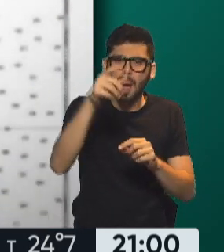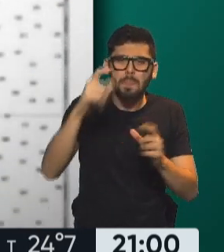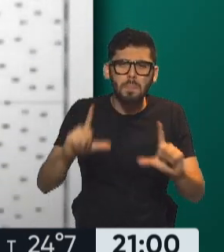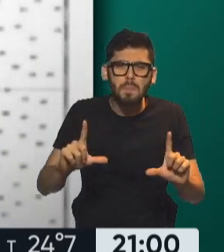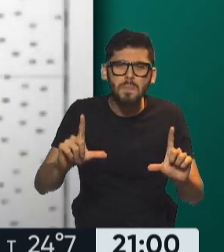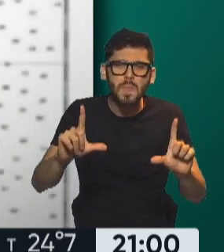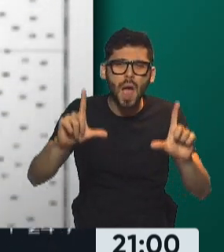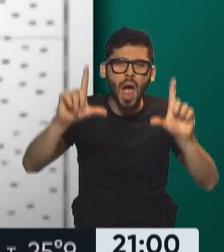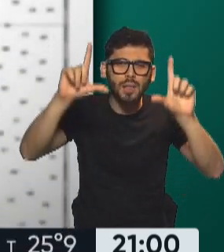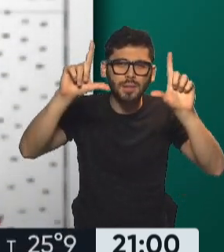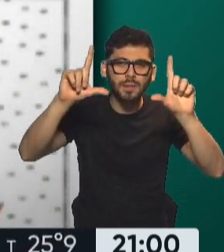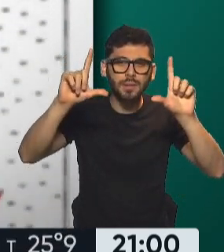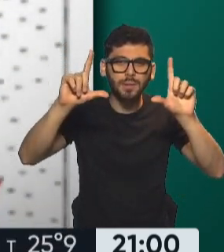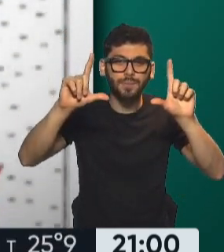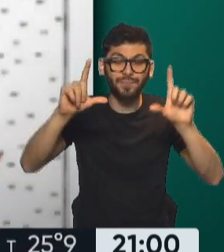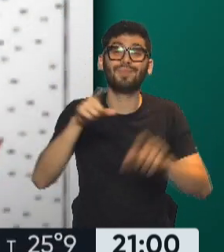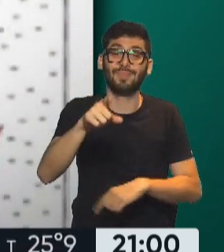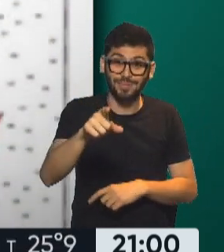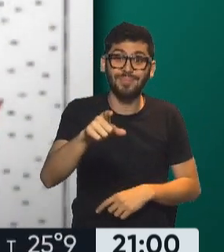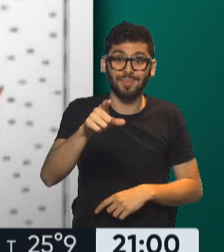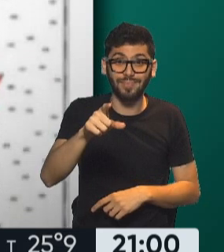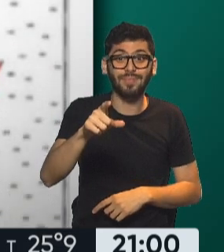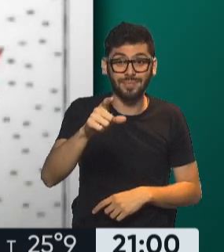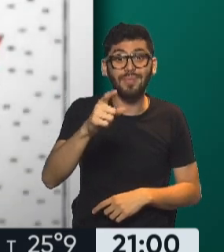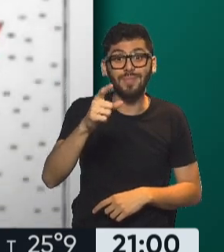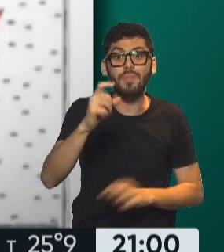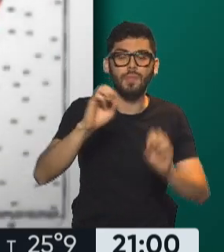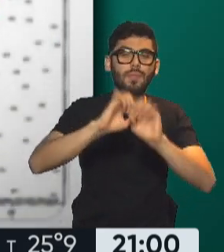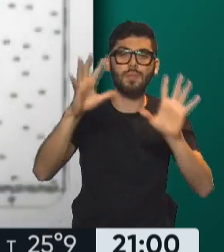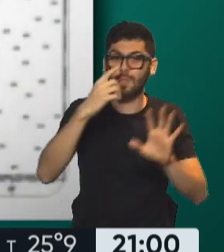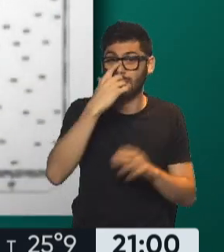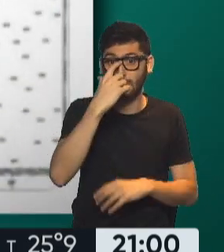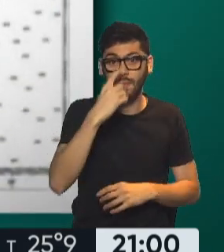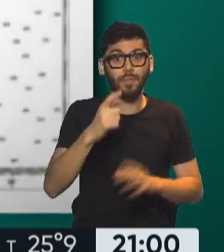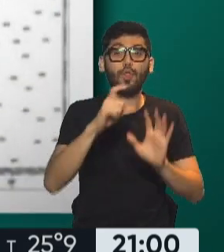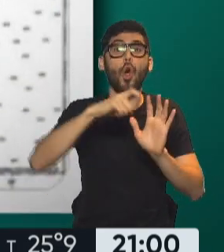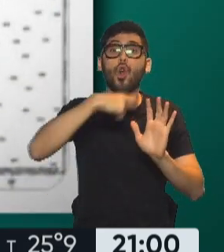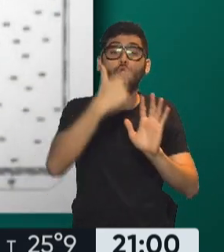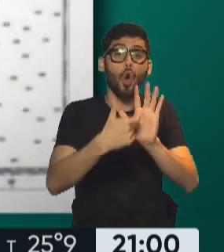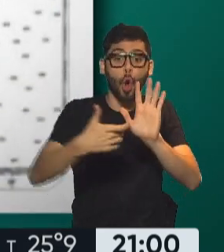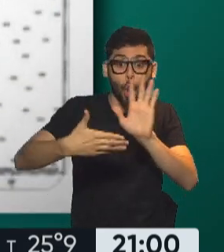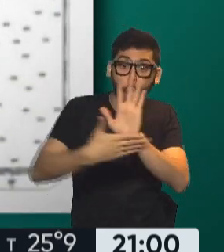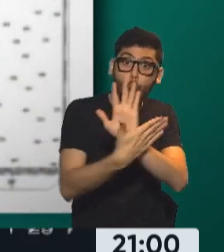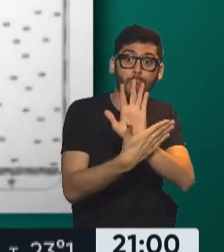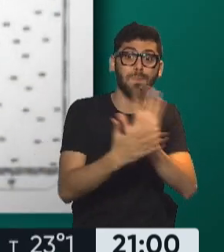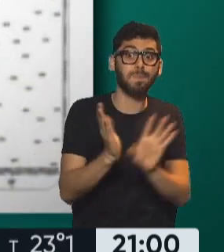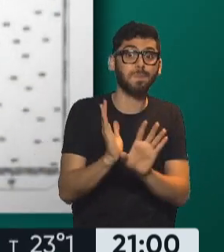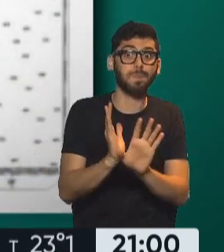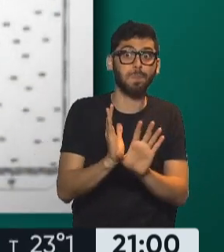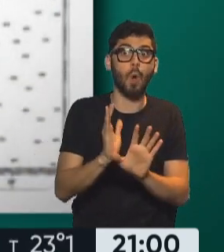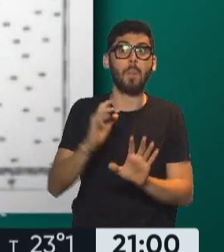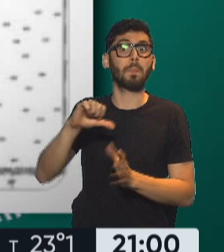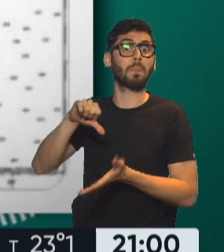para terminar de ver el gráfico. Ahí está, mira, ahí está la zona Se ve roja. muy clarita la... Que es la que está en discusión. Piñeira está muy